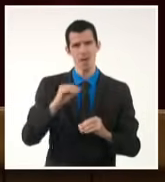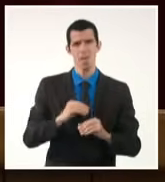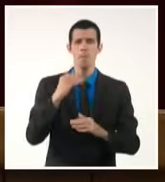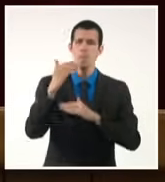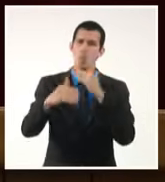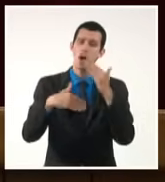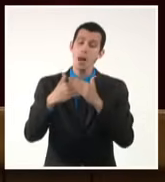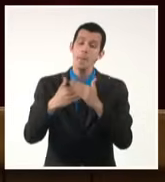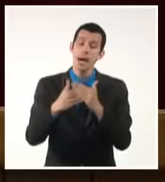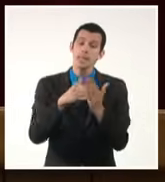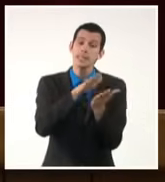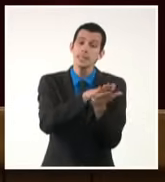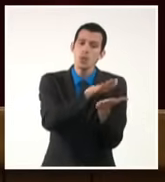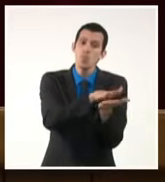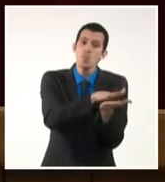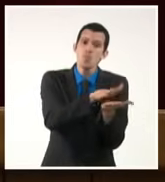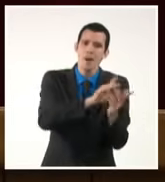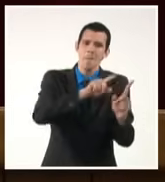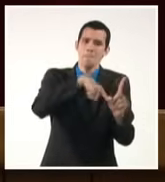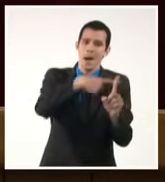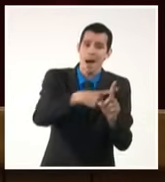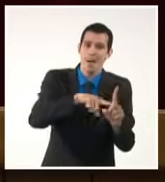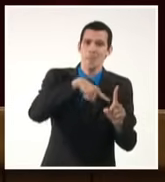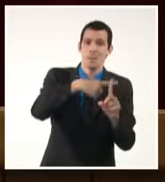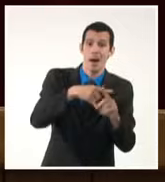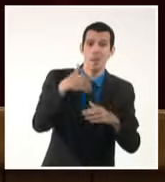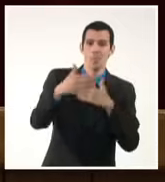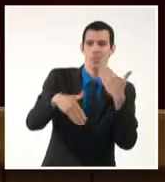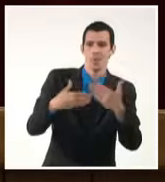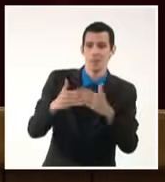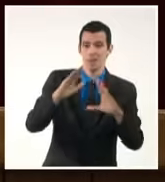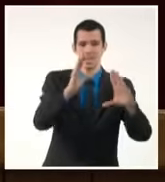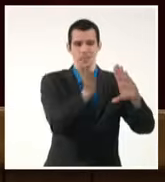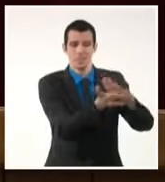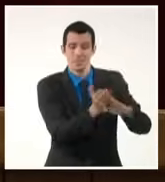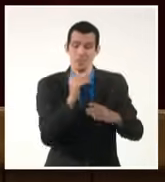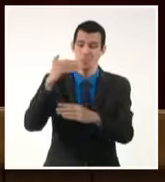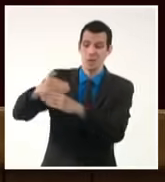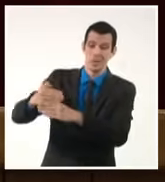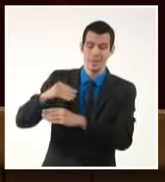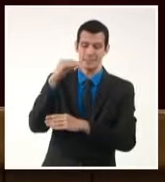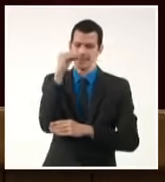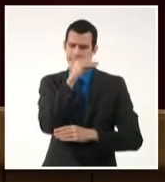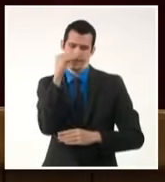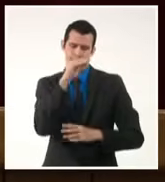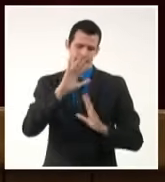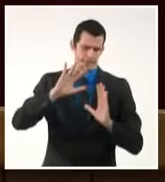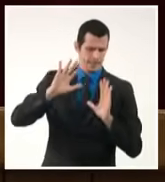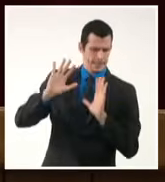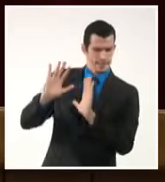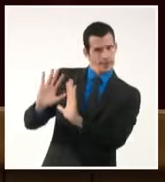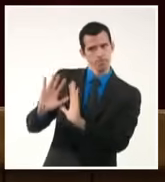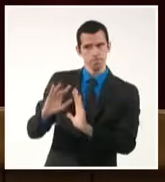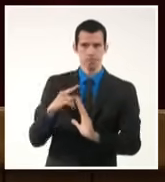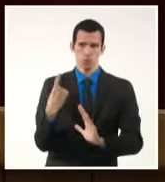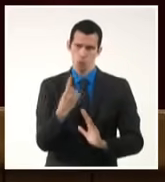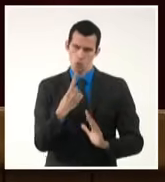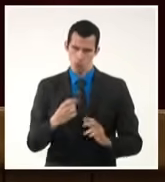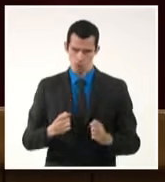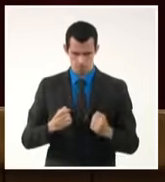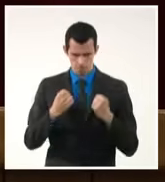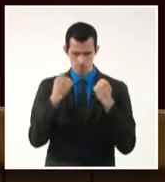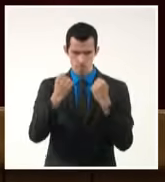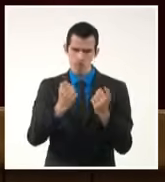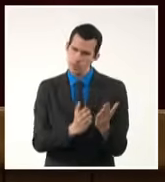con las secuelas de la pandemia y la crisis global. Lo haremos con decisión y firmeza, con inteligencia